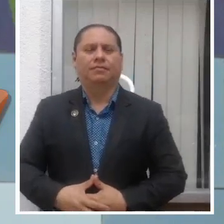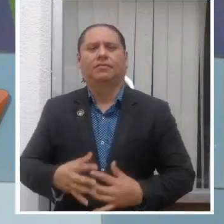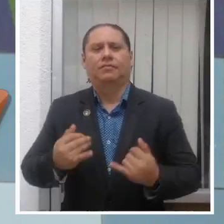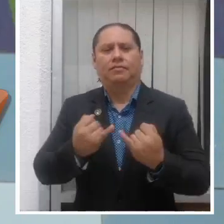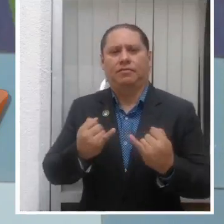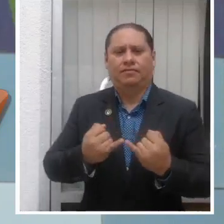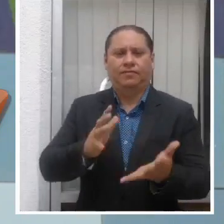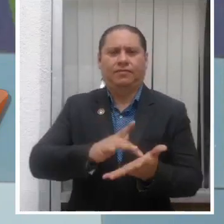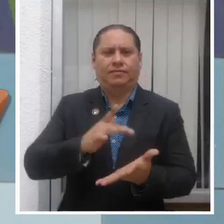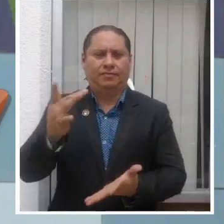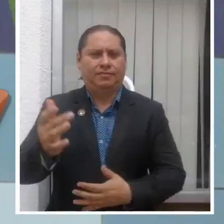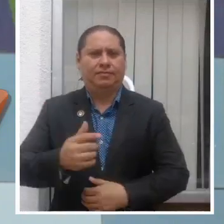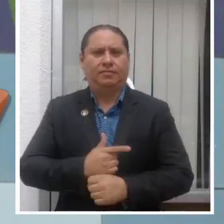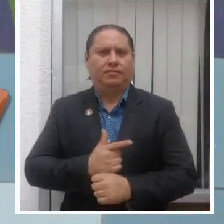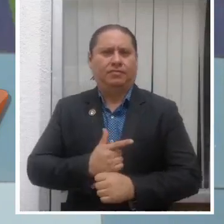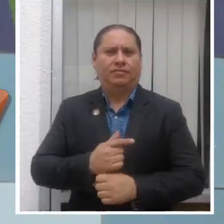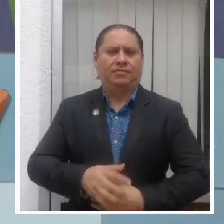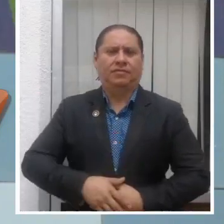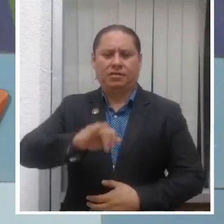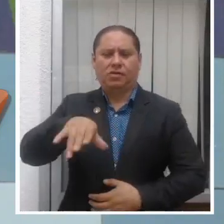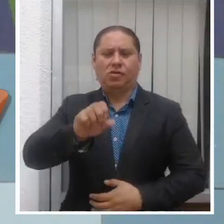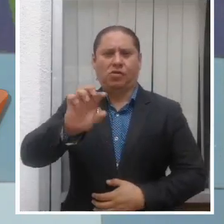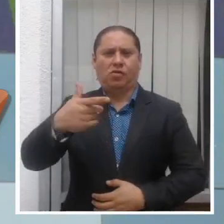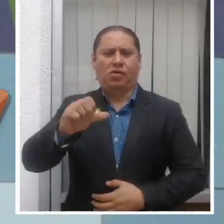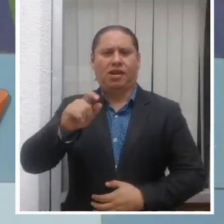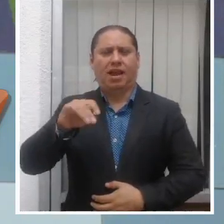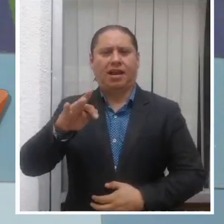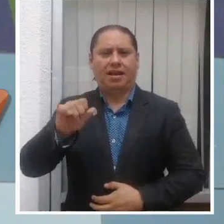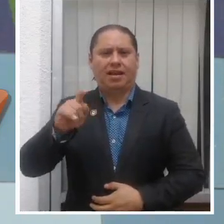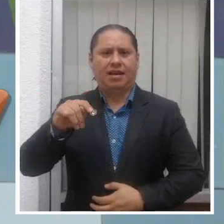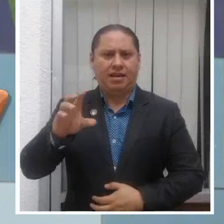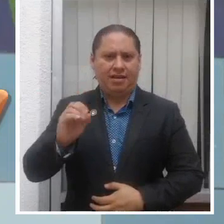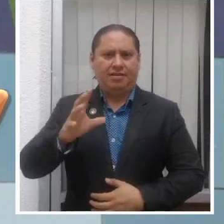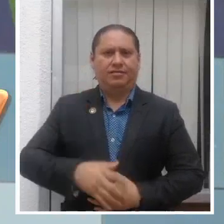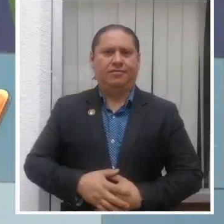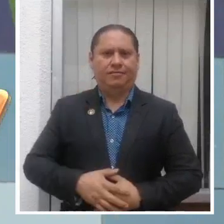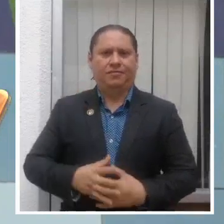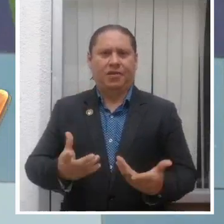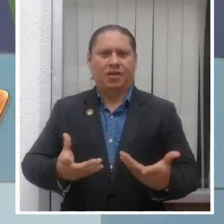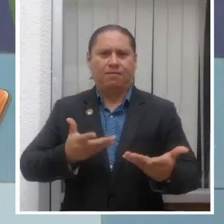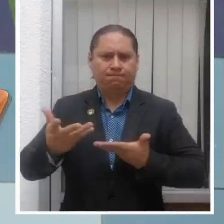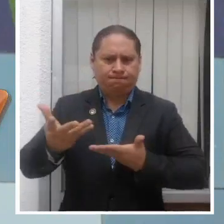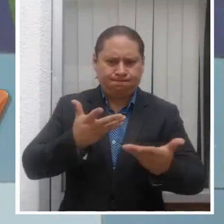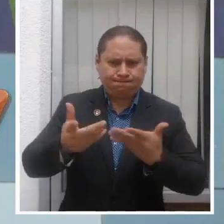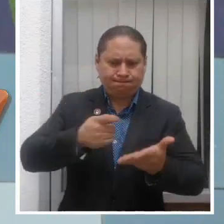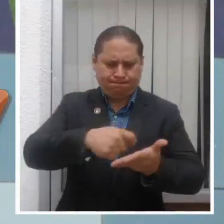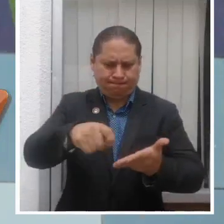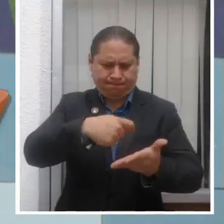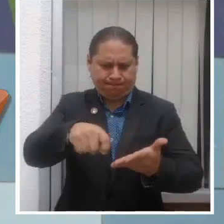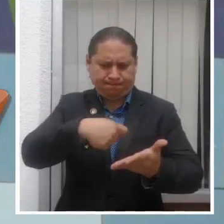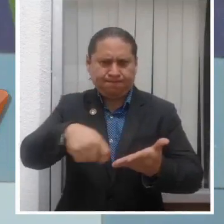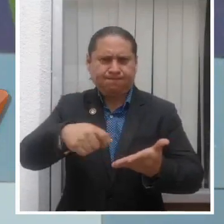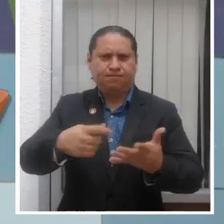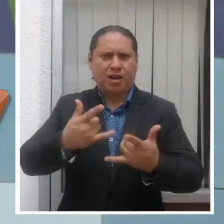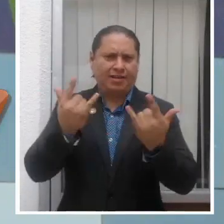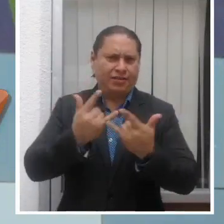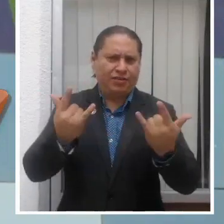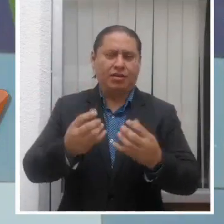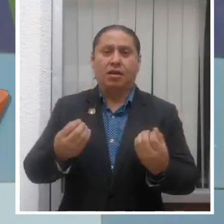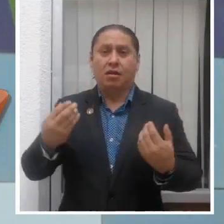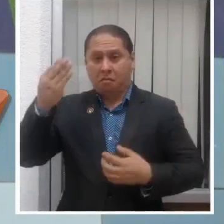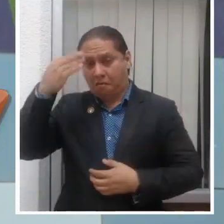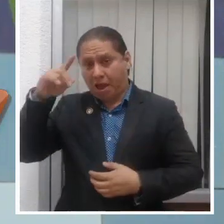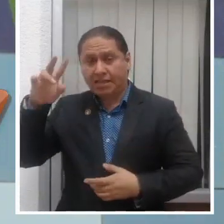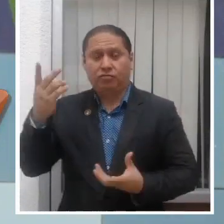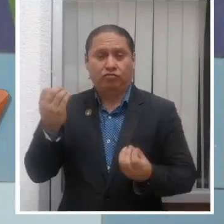También quiero agradecer al licenciado Jorge Alejandro, cronista de Tuxtla Gutiérrez. Muchas gracias, maestro,